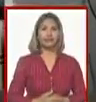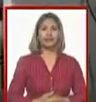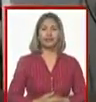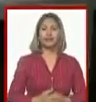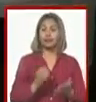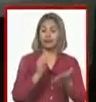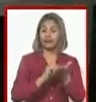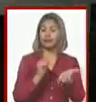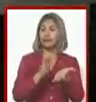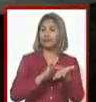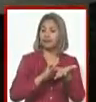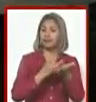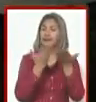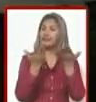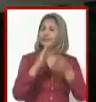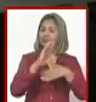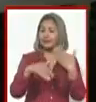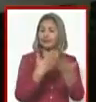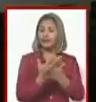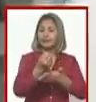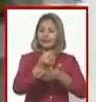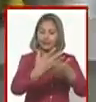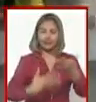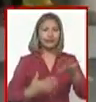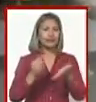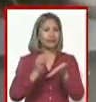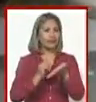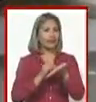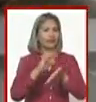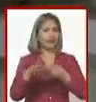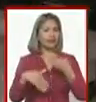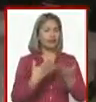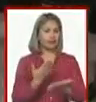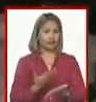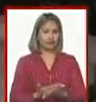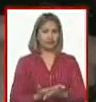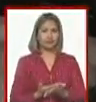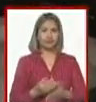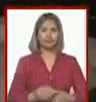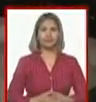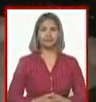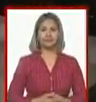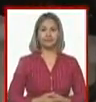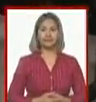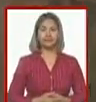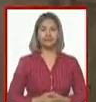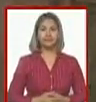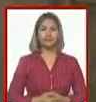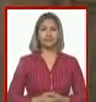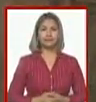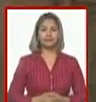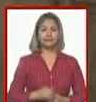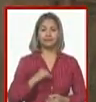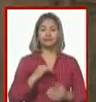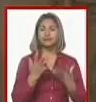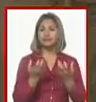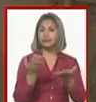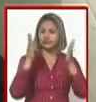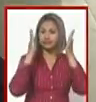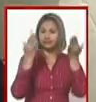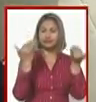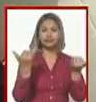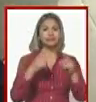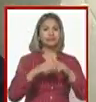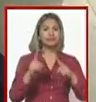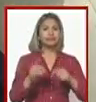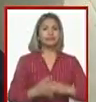y medicamentos de todo de todo de todo prácticamente todo es lo que falta aquí yo quería que ahora tiene ahora pero